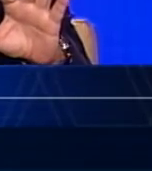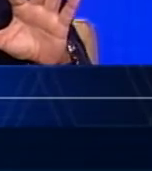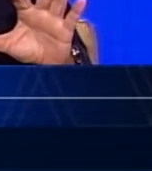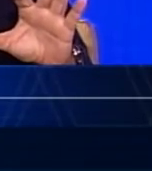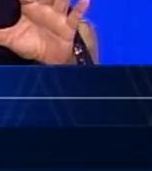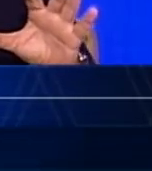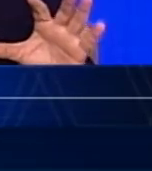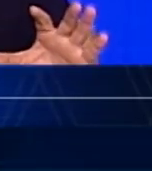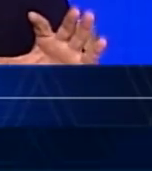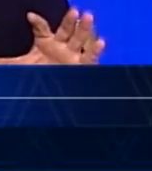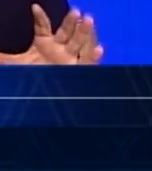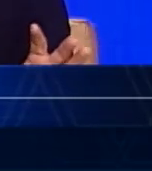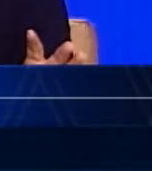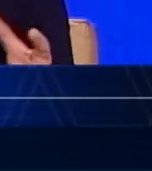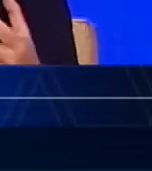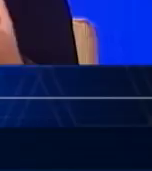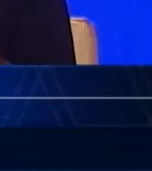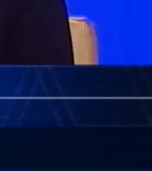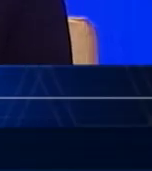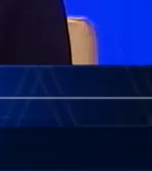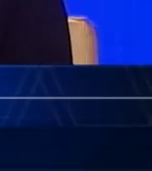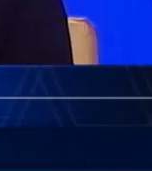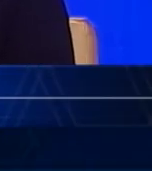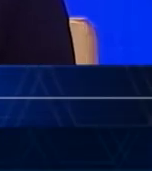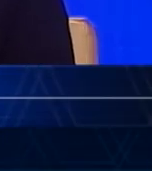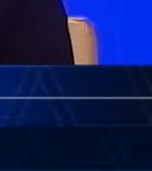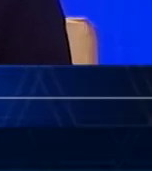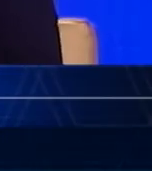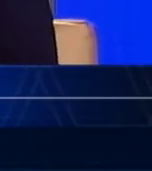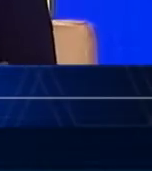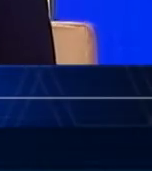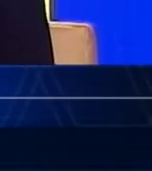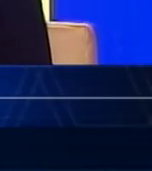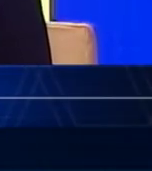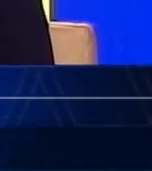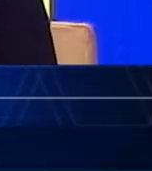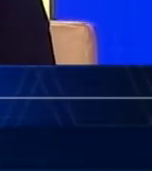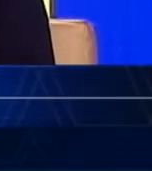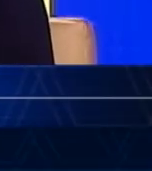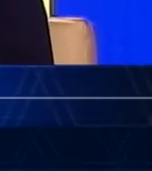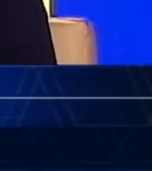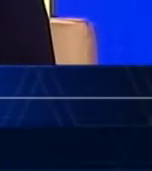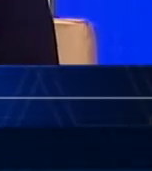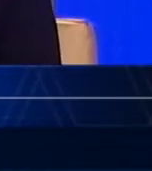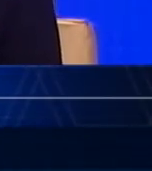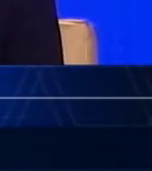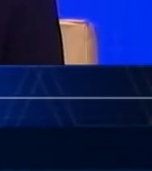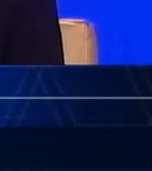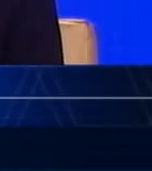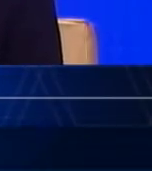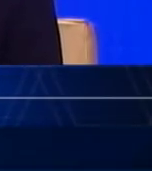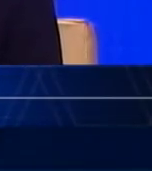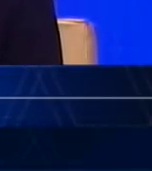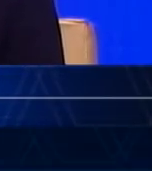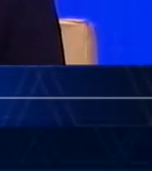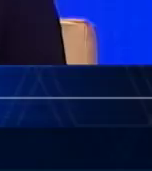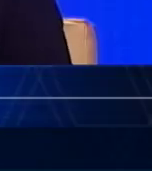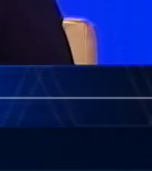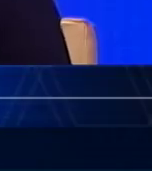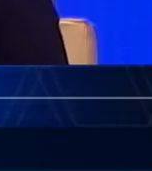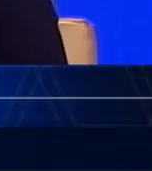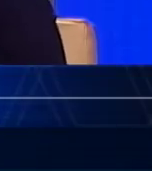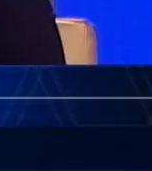algo accesorio, decorativo. No, la cultura es exactamente la razón de ser del ser humano. Por eso en estas circunstancias difíciles